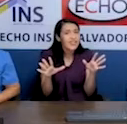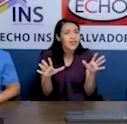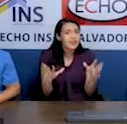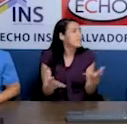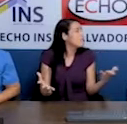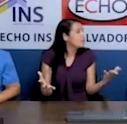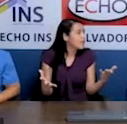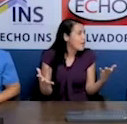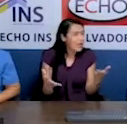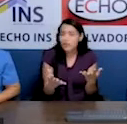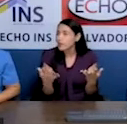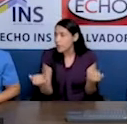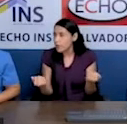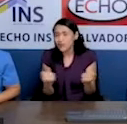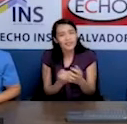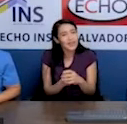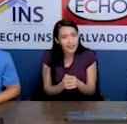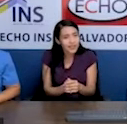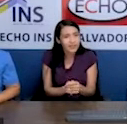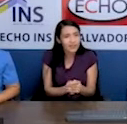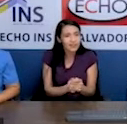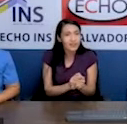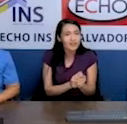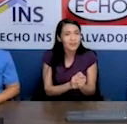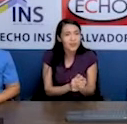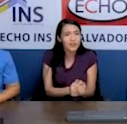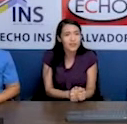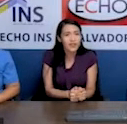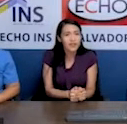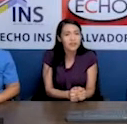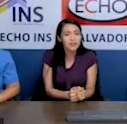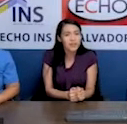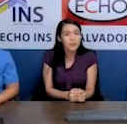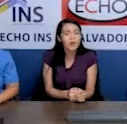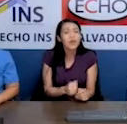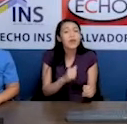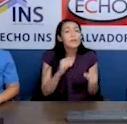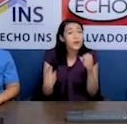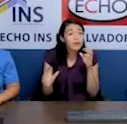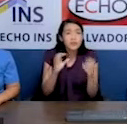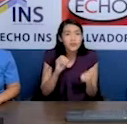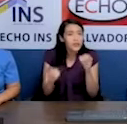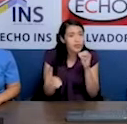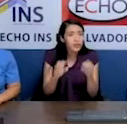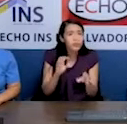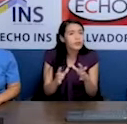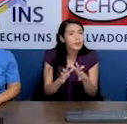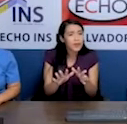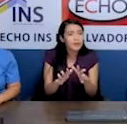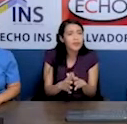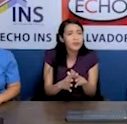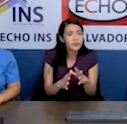este listado es imposible hablarlo todo esta tarde, definitivamente nos llevaría más tiempo, pero hemos